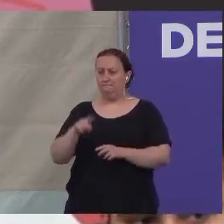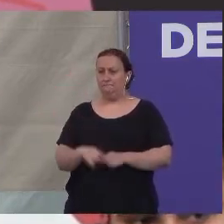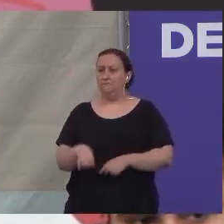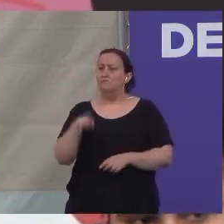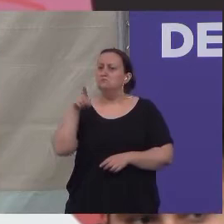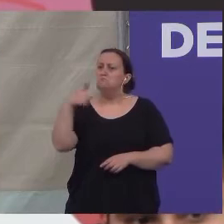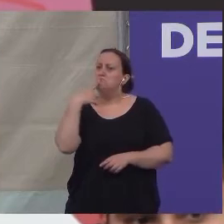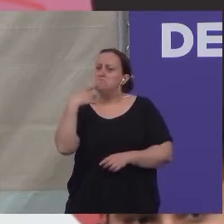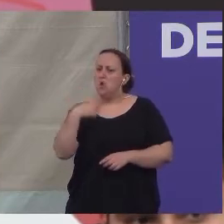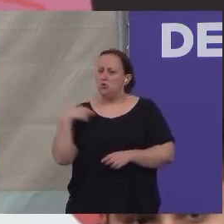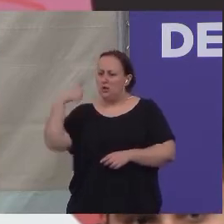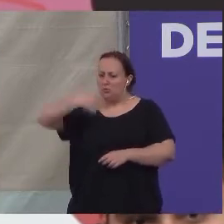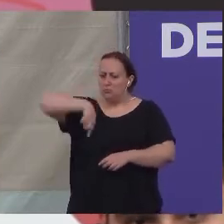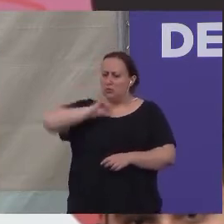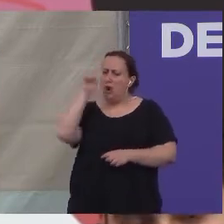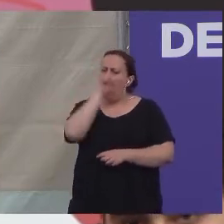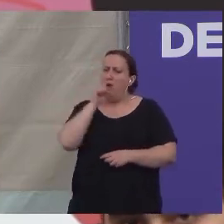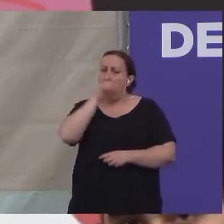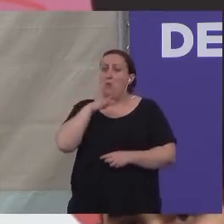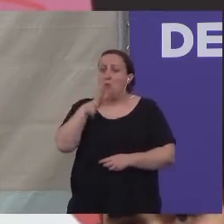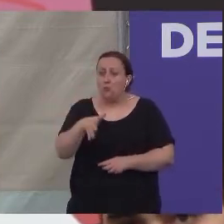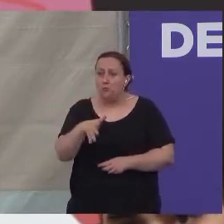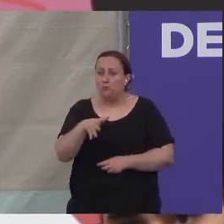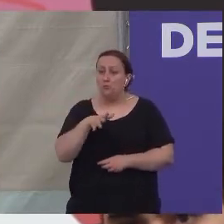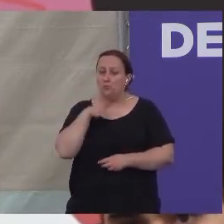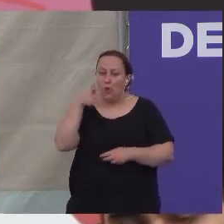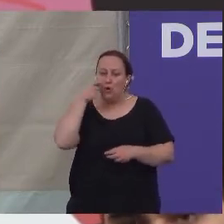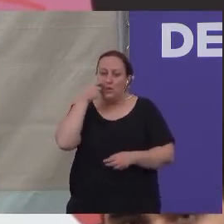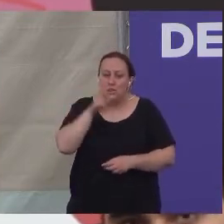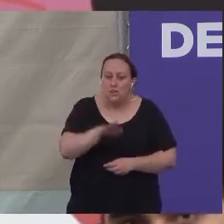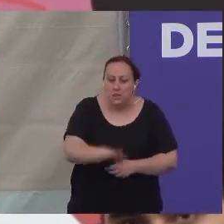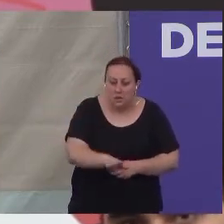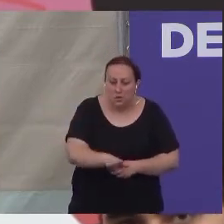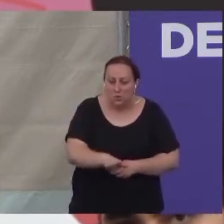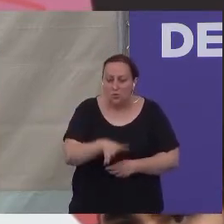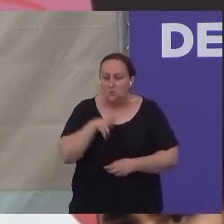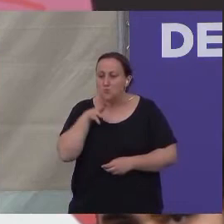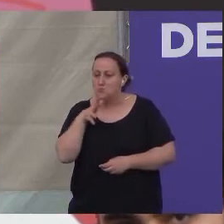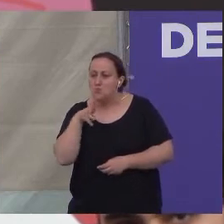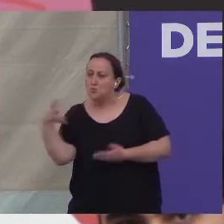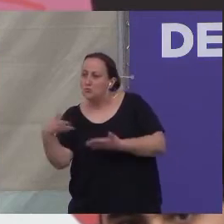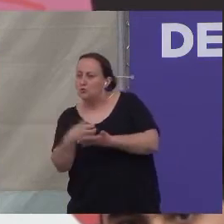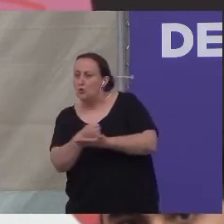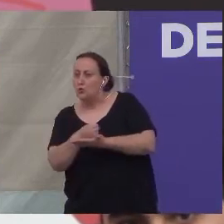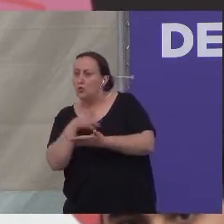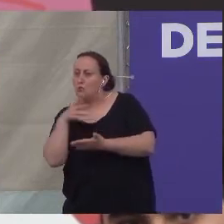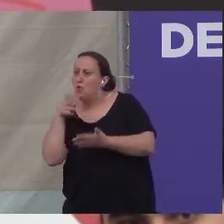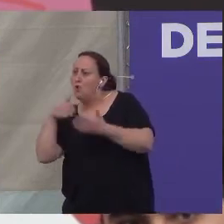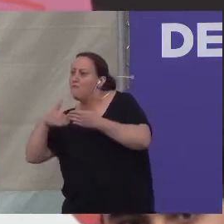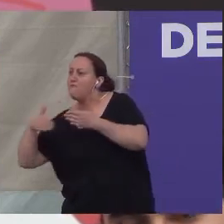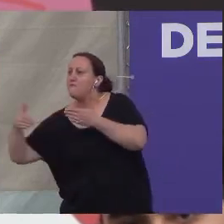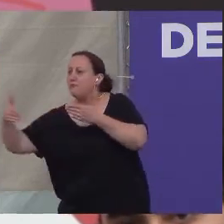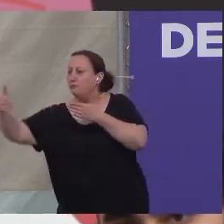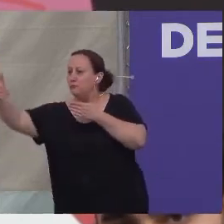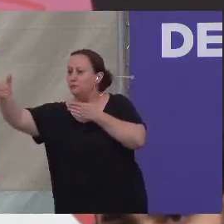qué cantamos. Cantamos por el niño, y porque todo, y porque algún futuro,